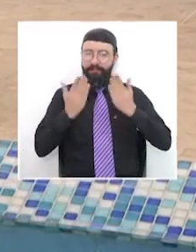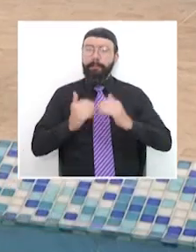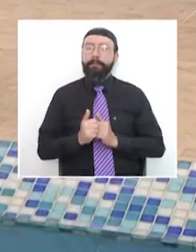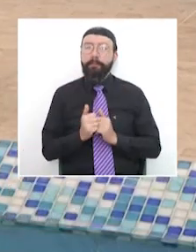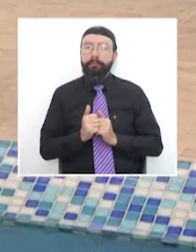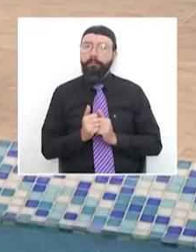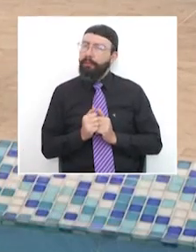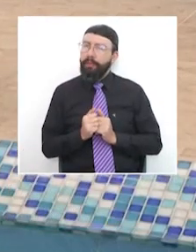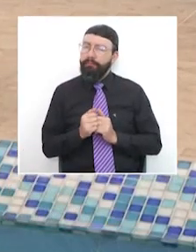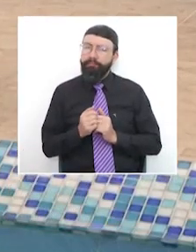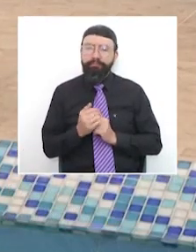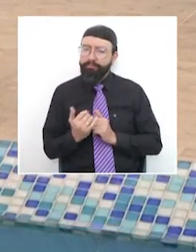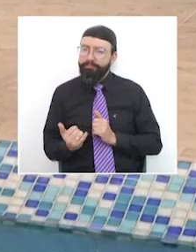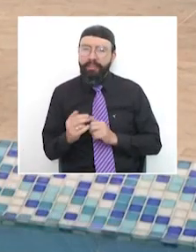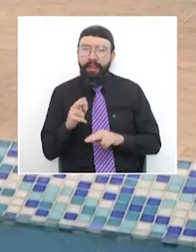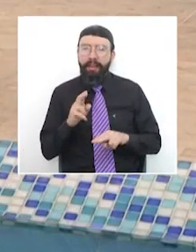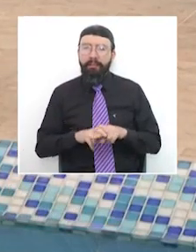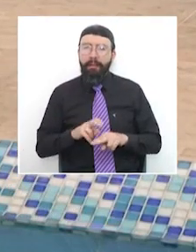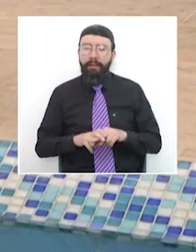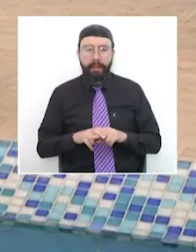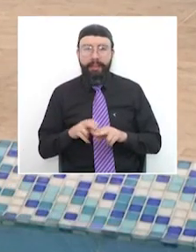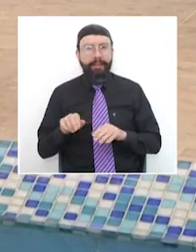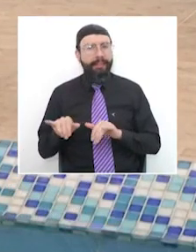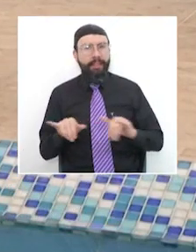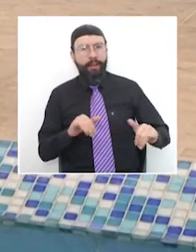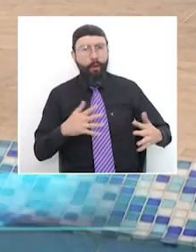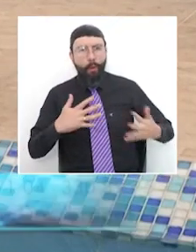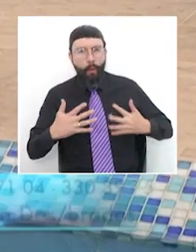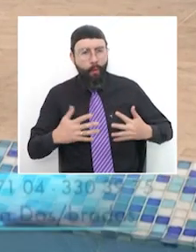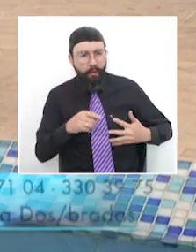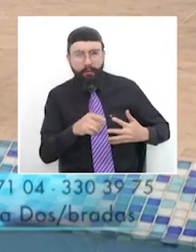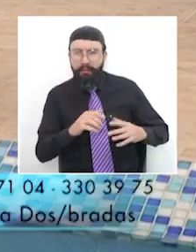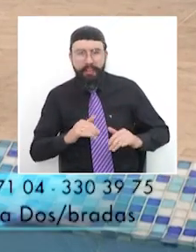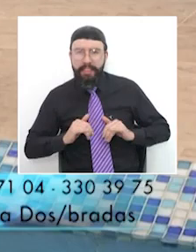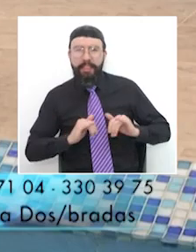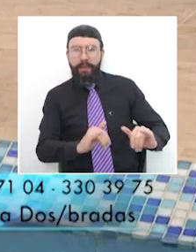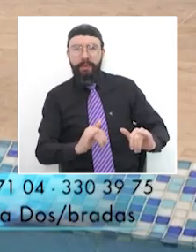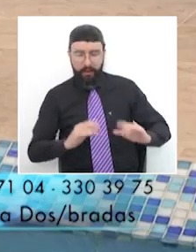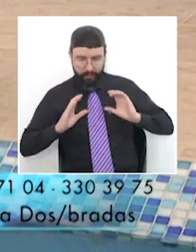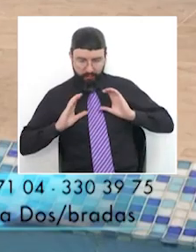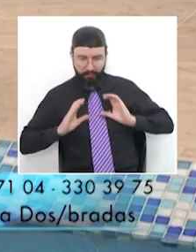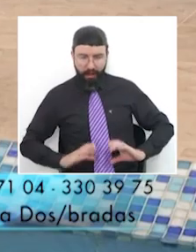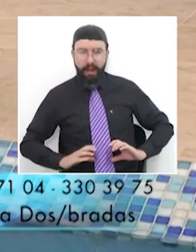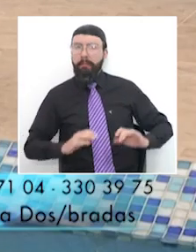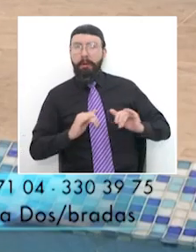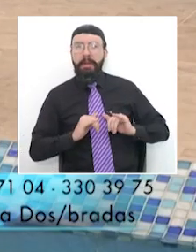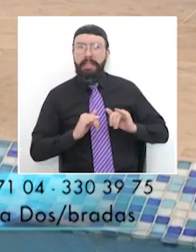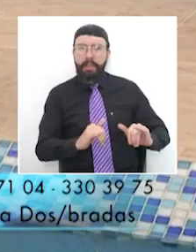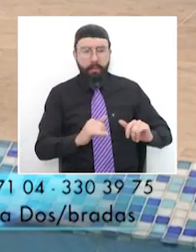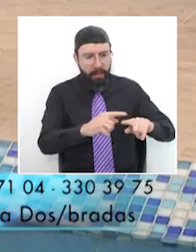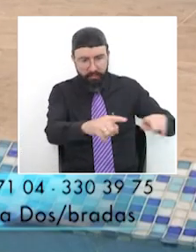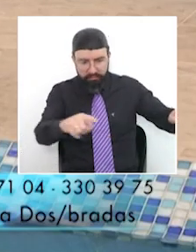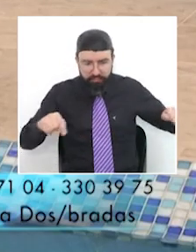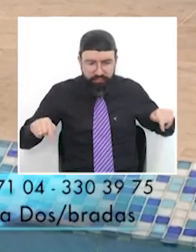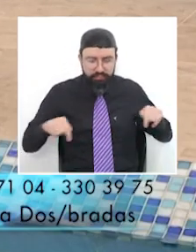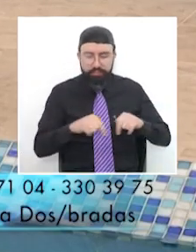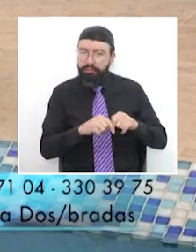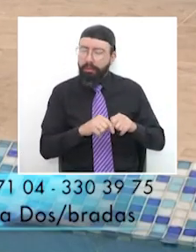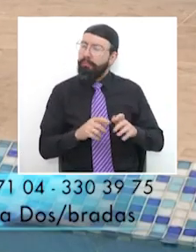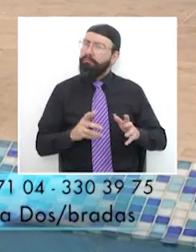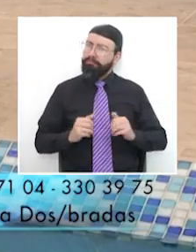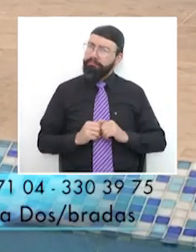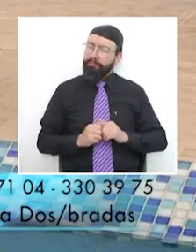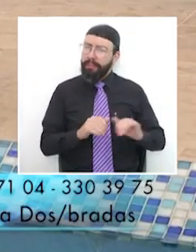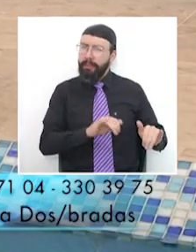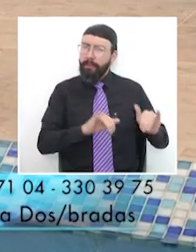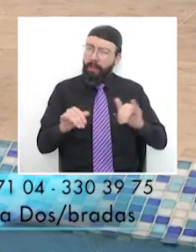acá para hacer un simulacro de uno de los métodos diagnósticos que hacemos siempre en